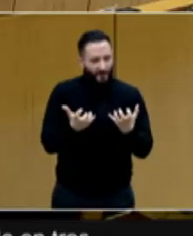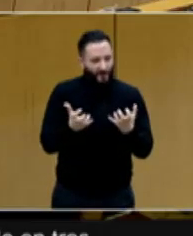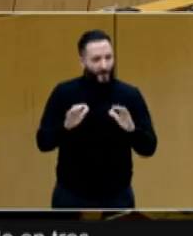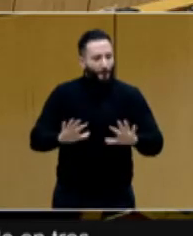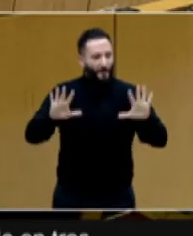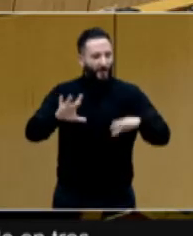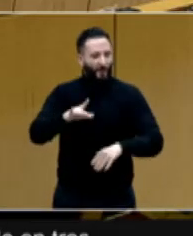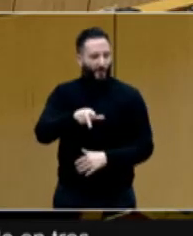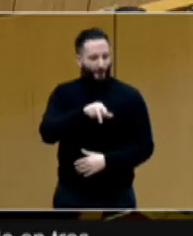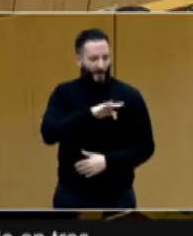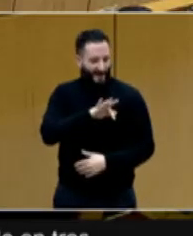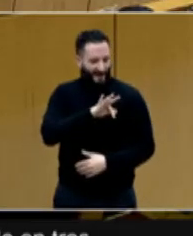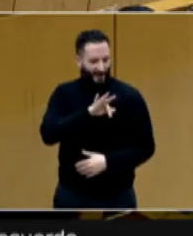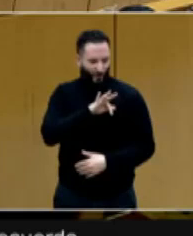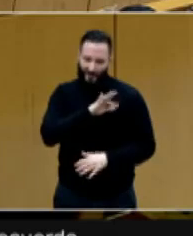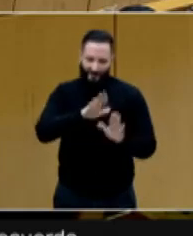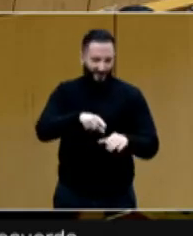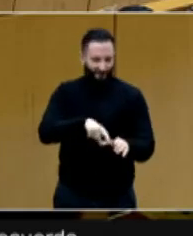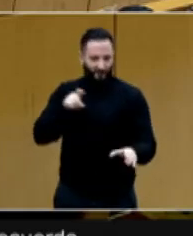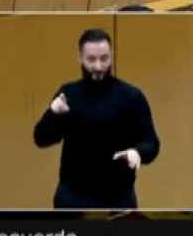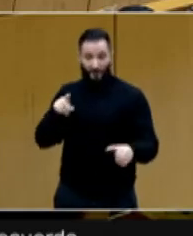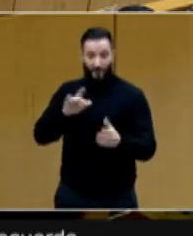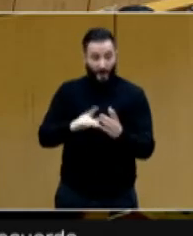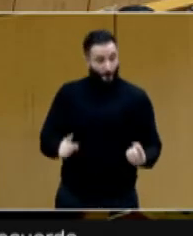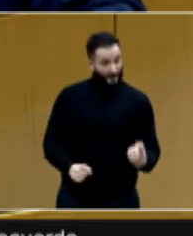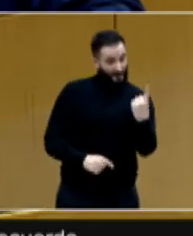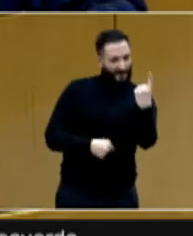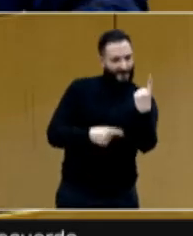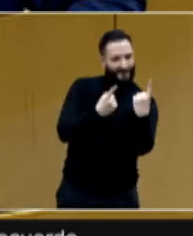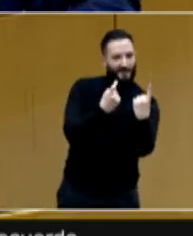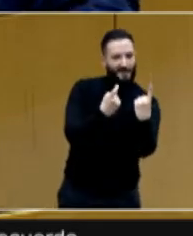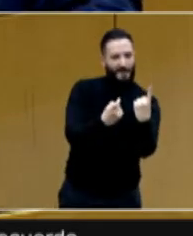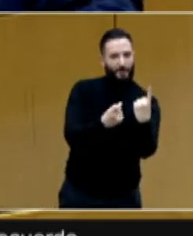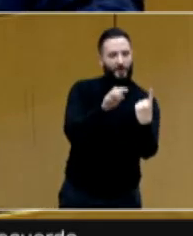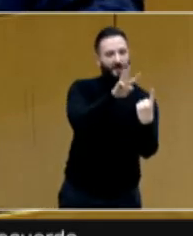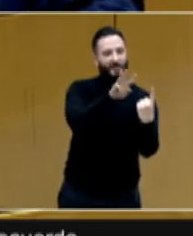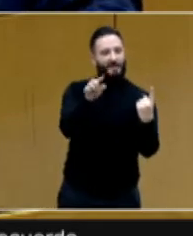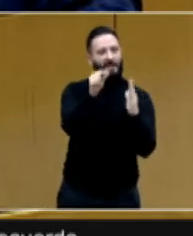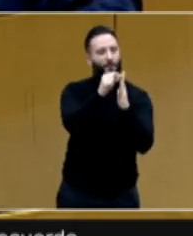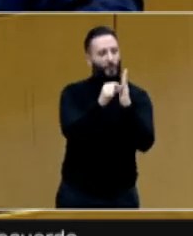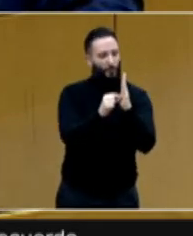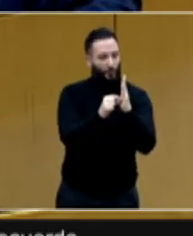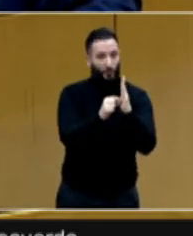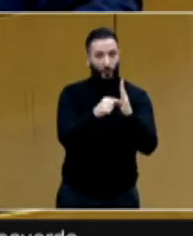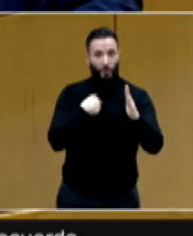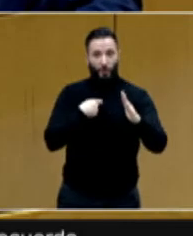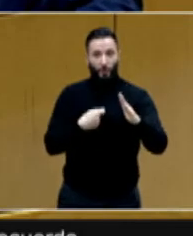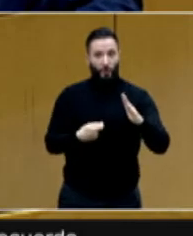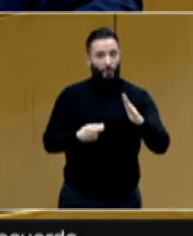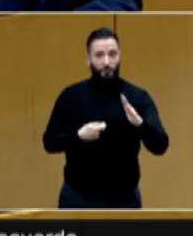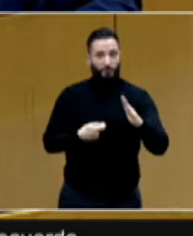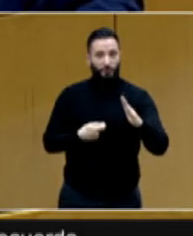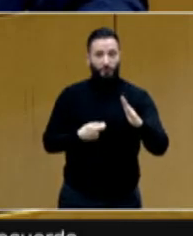Me echaron atrás la primera vez resultaba que necesitábamos 33 puntos de méritos y yo eché y yo